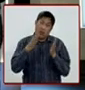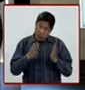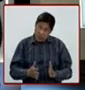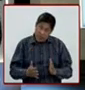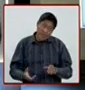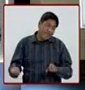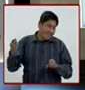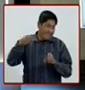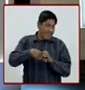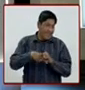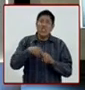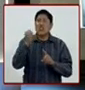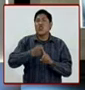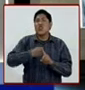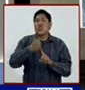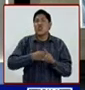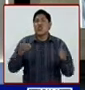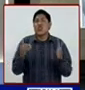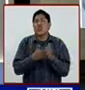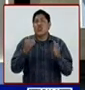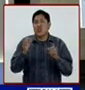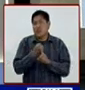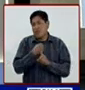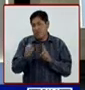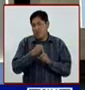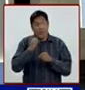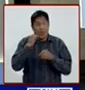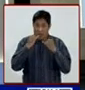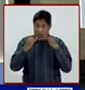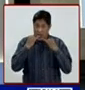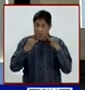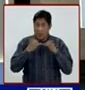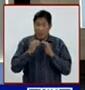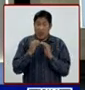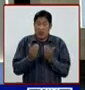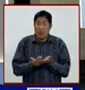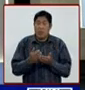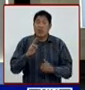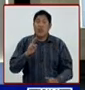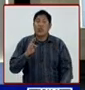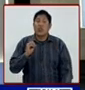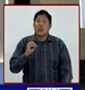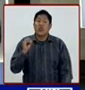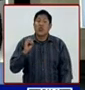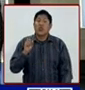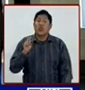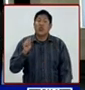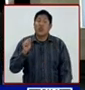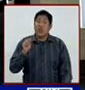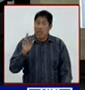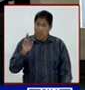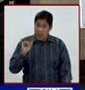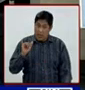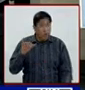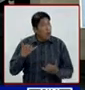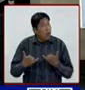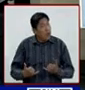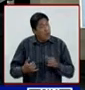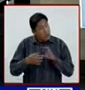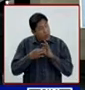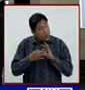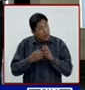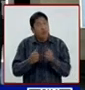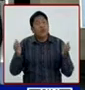esta campaña para luchar contra la violencia. Le voy a dar un dato: el Colegio Rotary Chuquiagomarca también el día de hoy se unió a